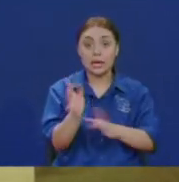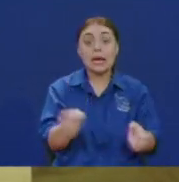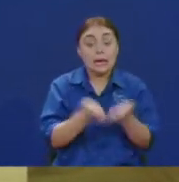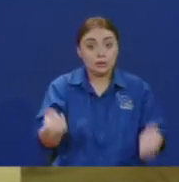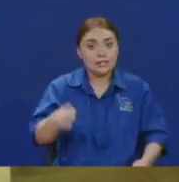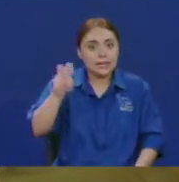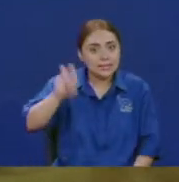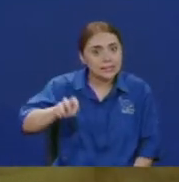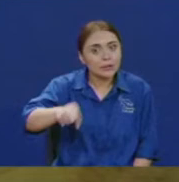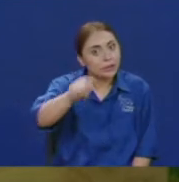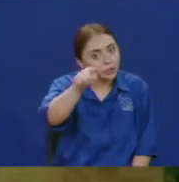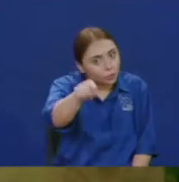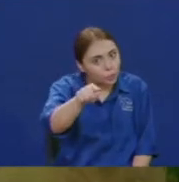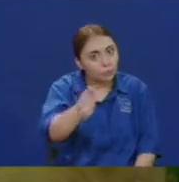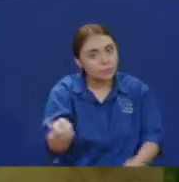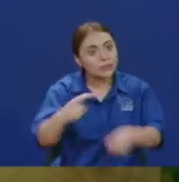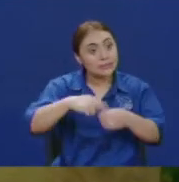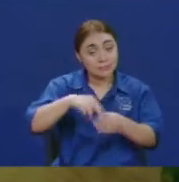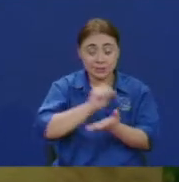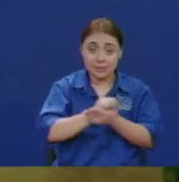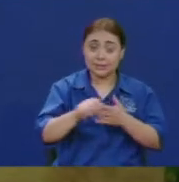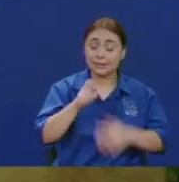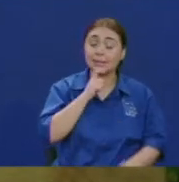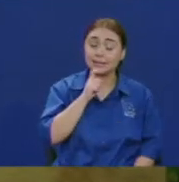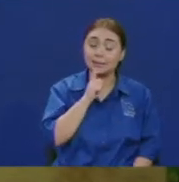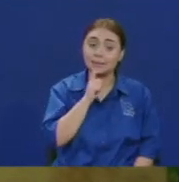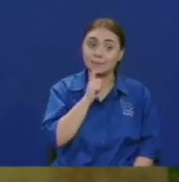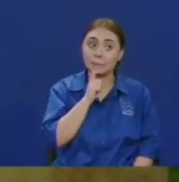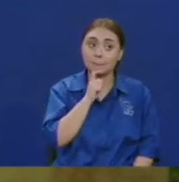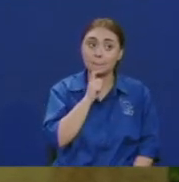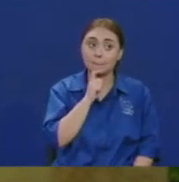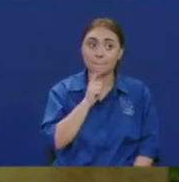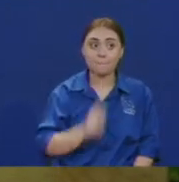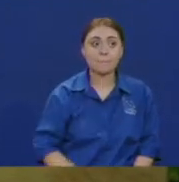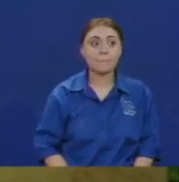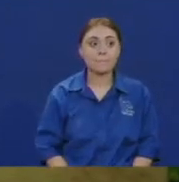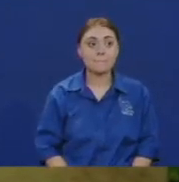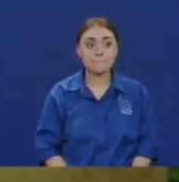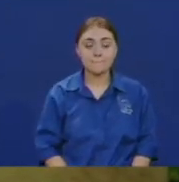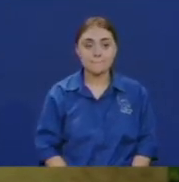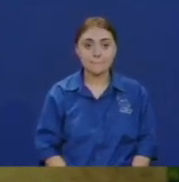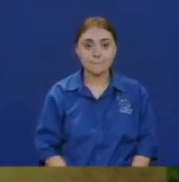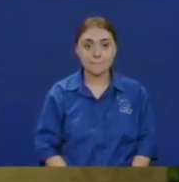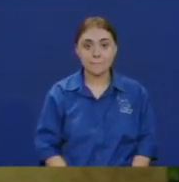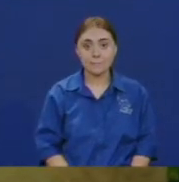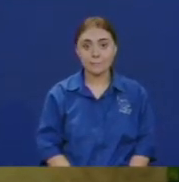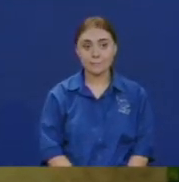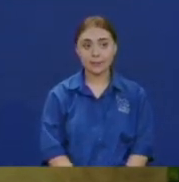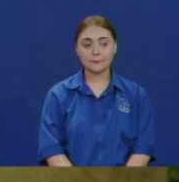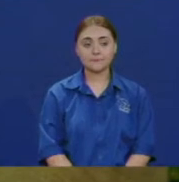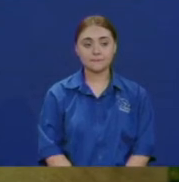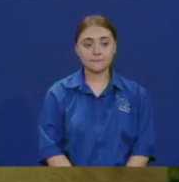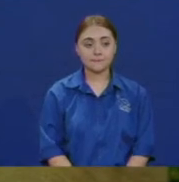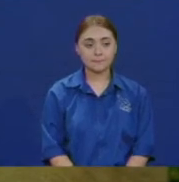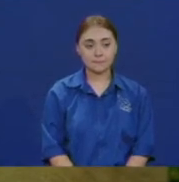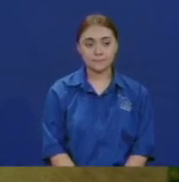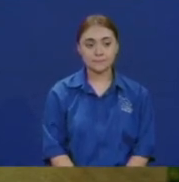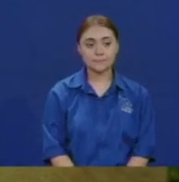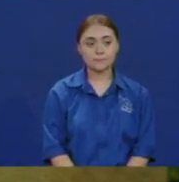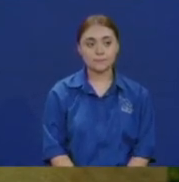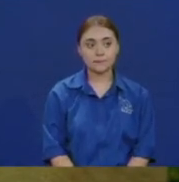Y claro que aquí surgen otro montón de preguntas, ¿verdad? Que no es el momento para responderlas, pero sí por lo menos para dejarlas en el aire.